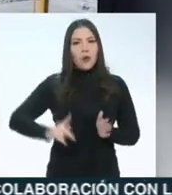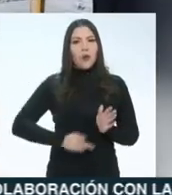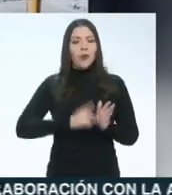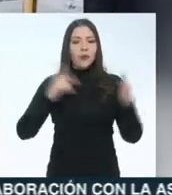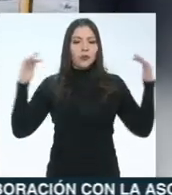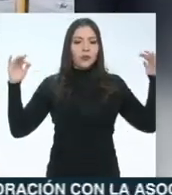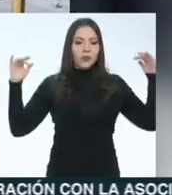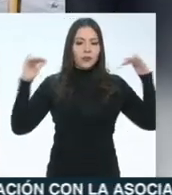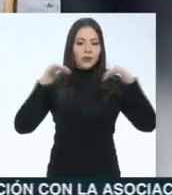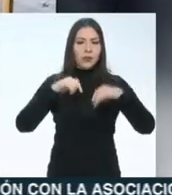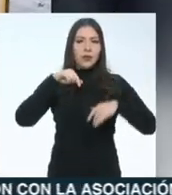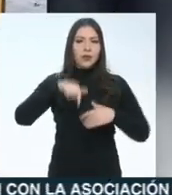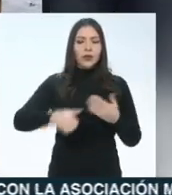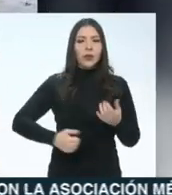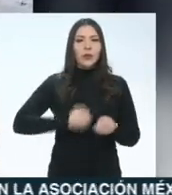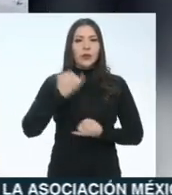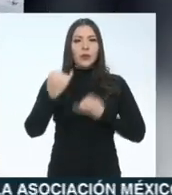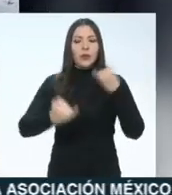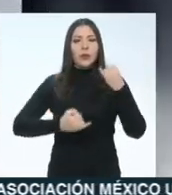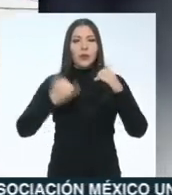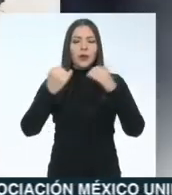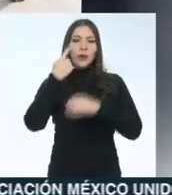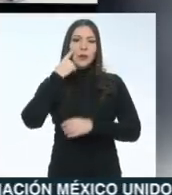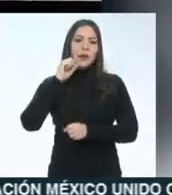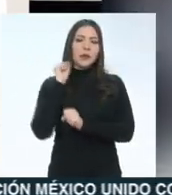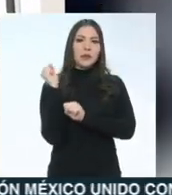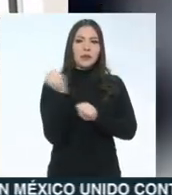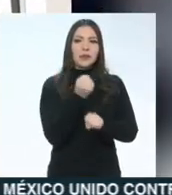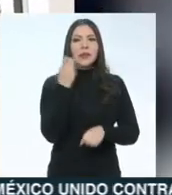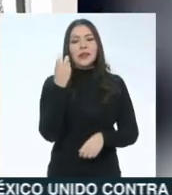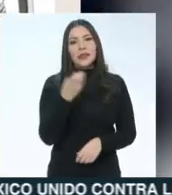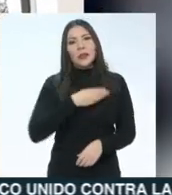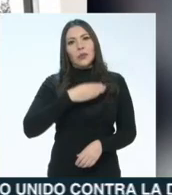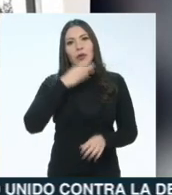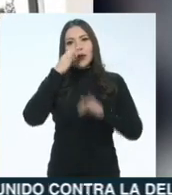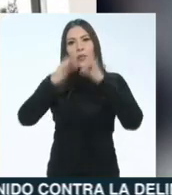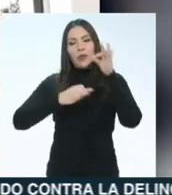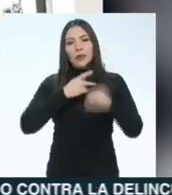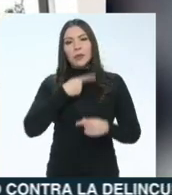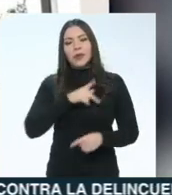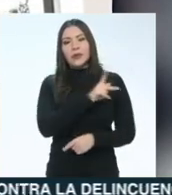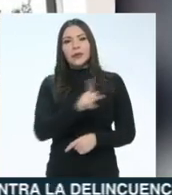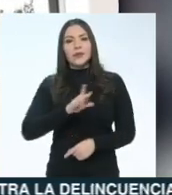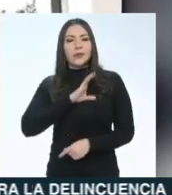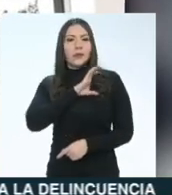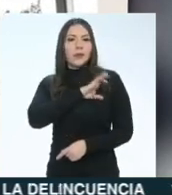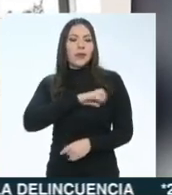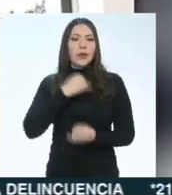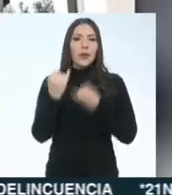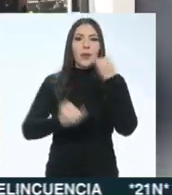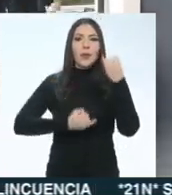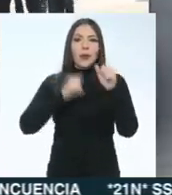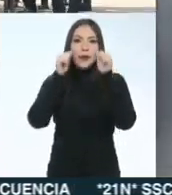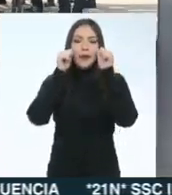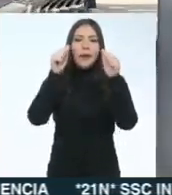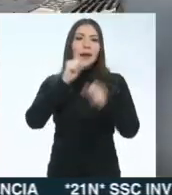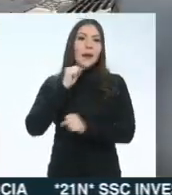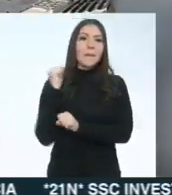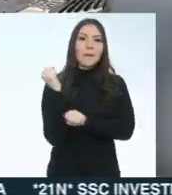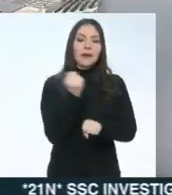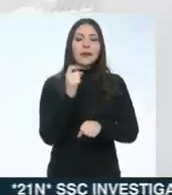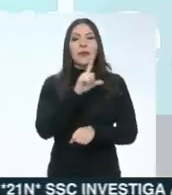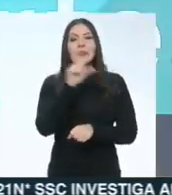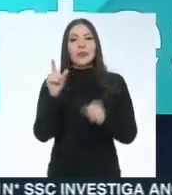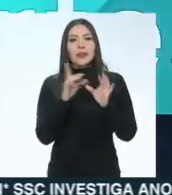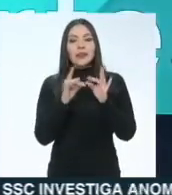la Gran Carpa. Sin duda, una gran noticia para los amantes del béisbol, así que toda la información de lo que suceda